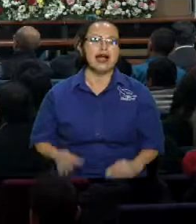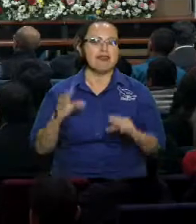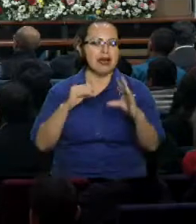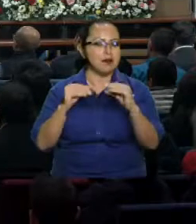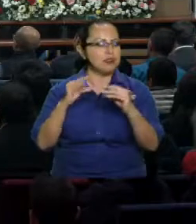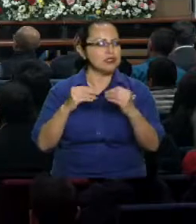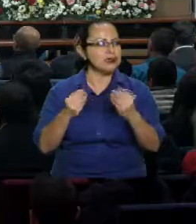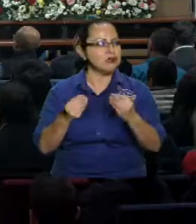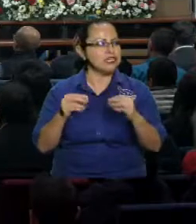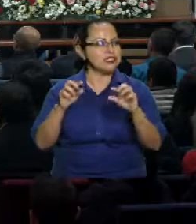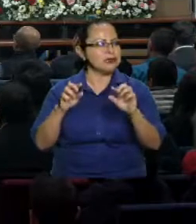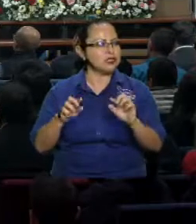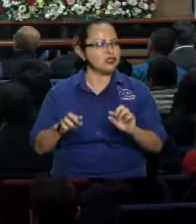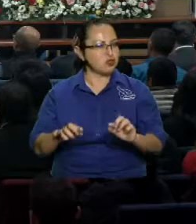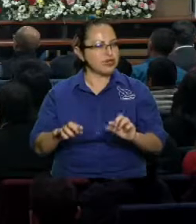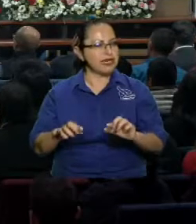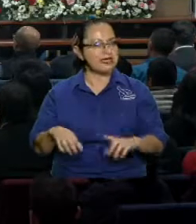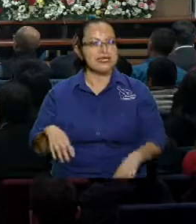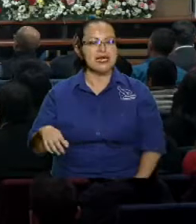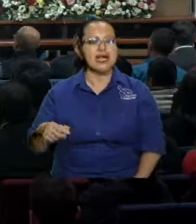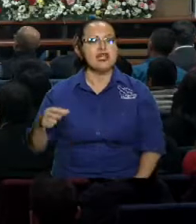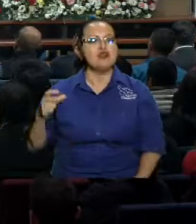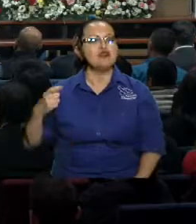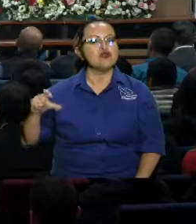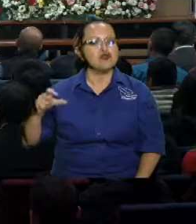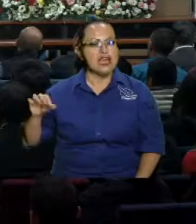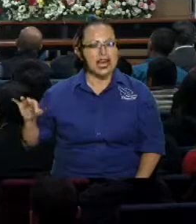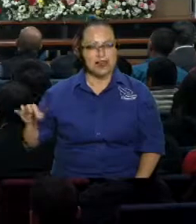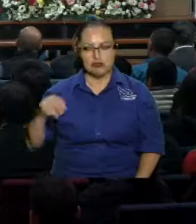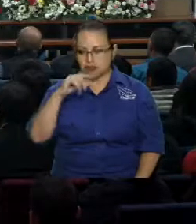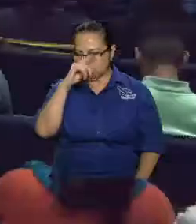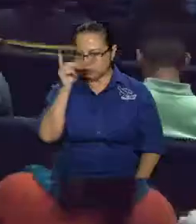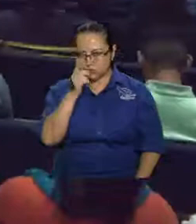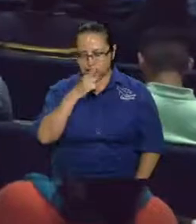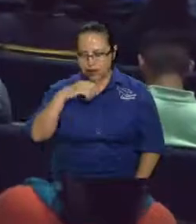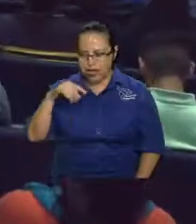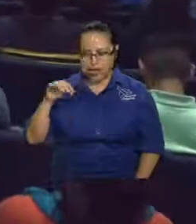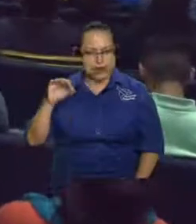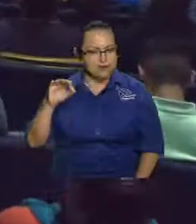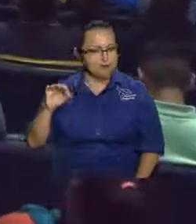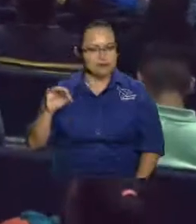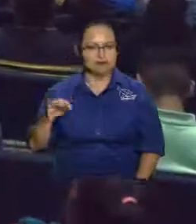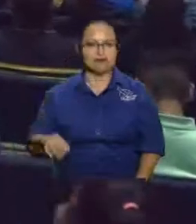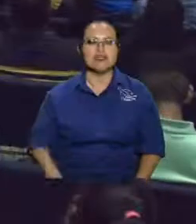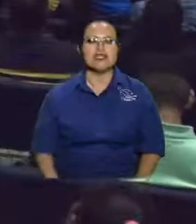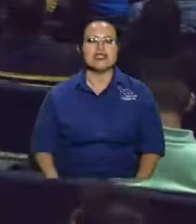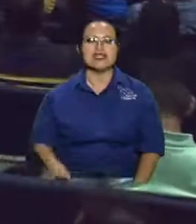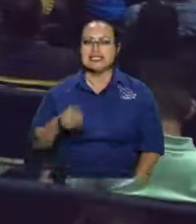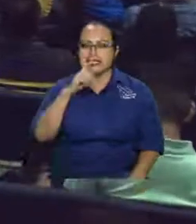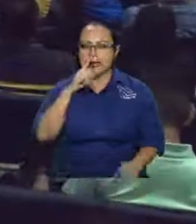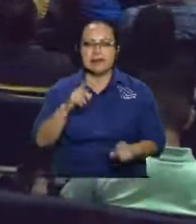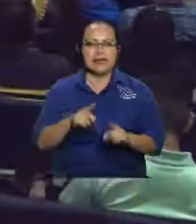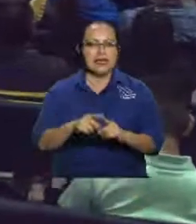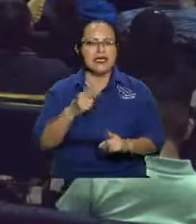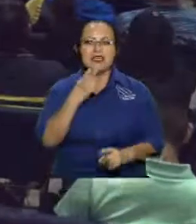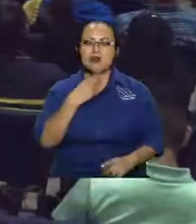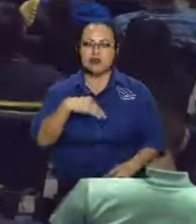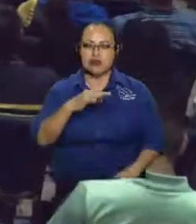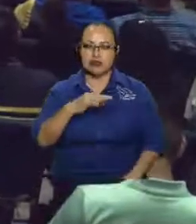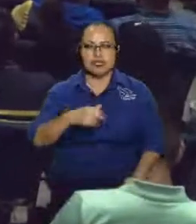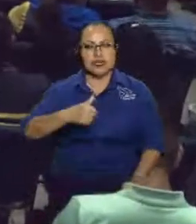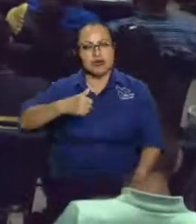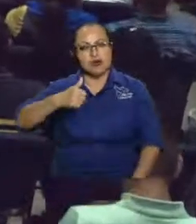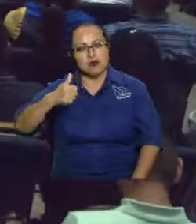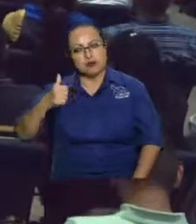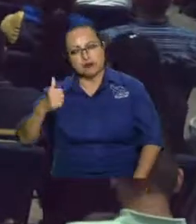Ahí tendríamos que hablar de muchos, de mucha gente que, digamos, ahí están cuñados, ahí están suegros, ahí están, pero incluso están